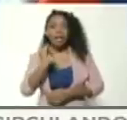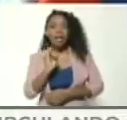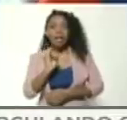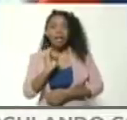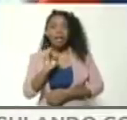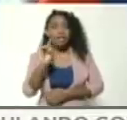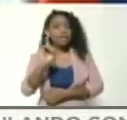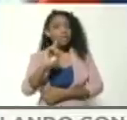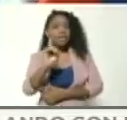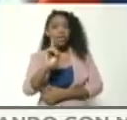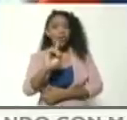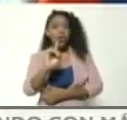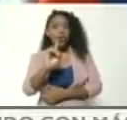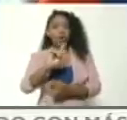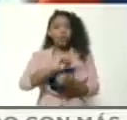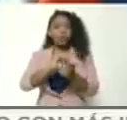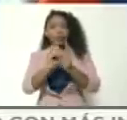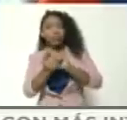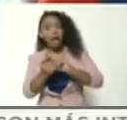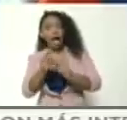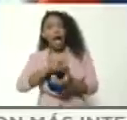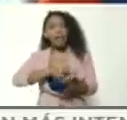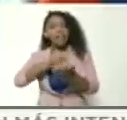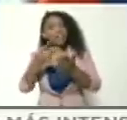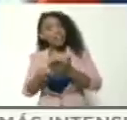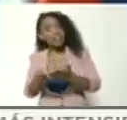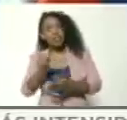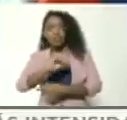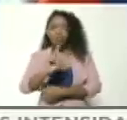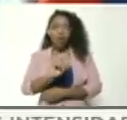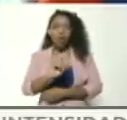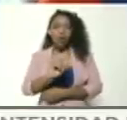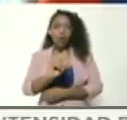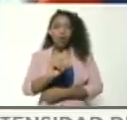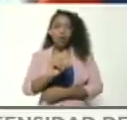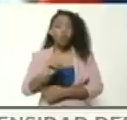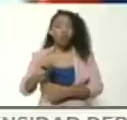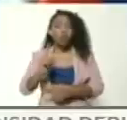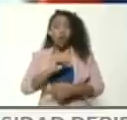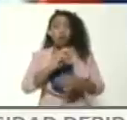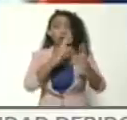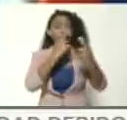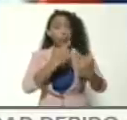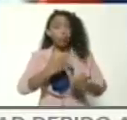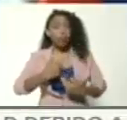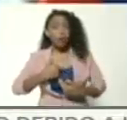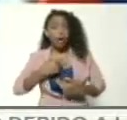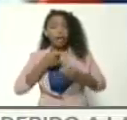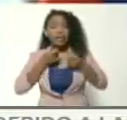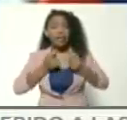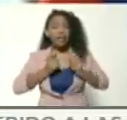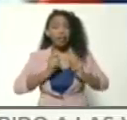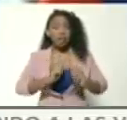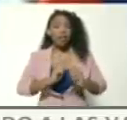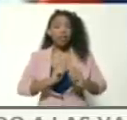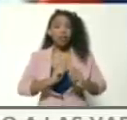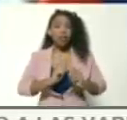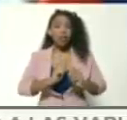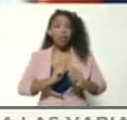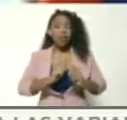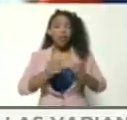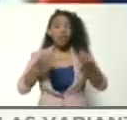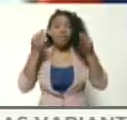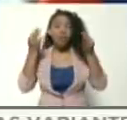no viceversa. Es decir, no hemos sido correspondidos en el tratamiento